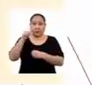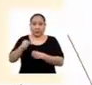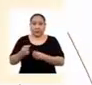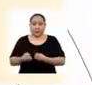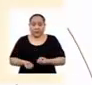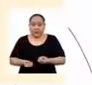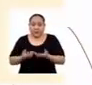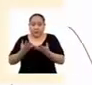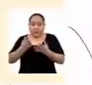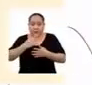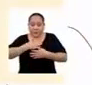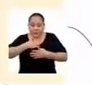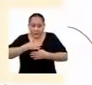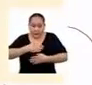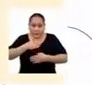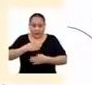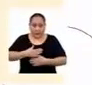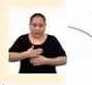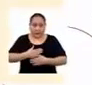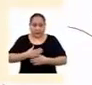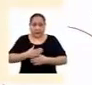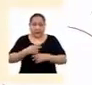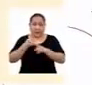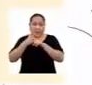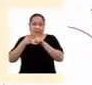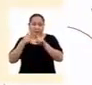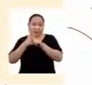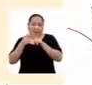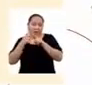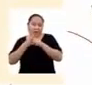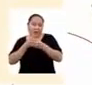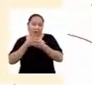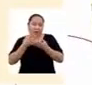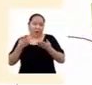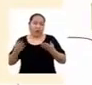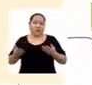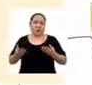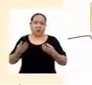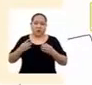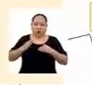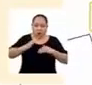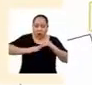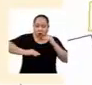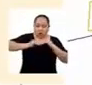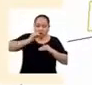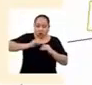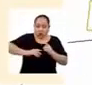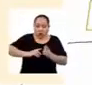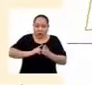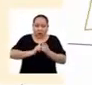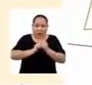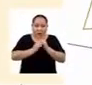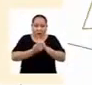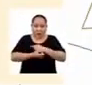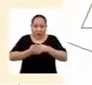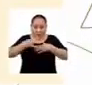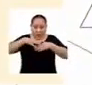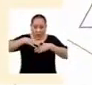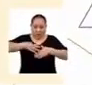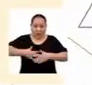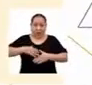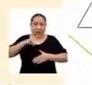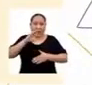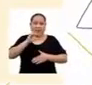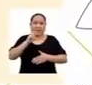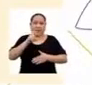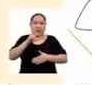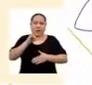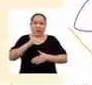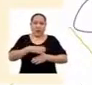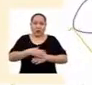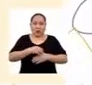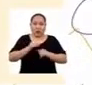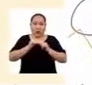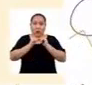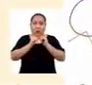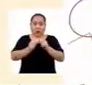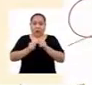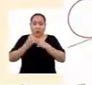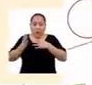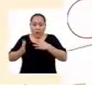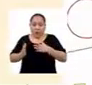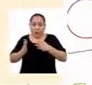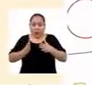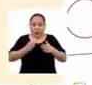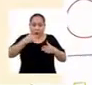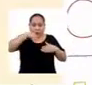a nuestro cuerpo nutrientes para construir y renovar las células y tejidos, para mantener sus procesos